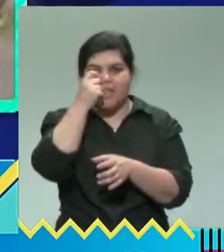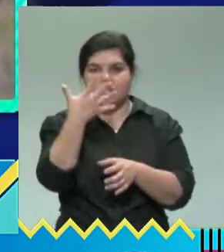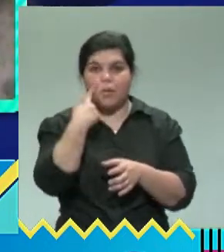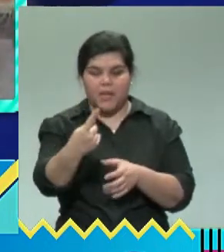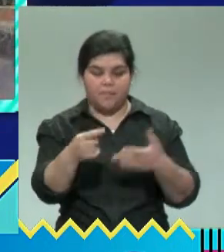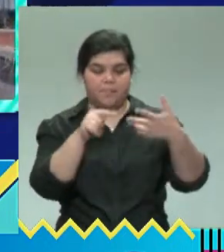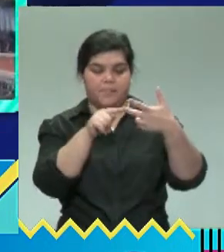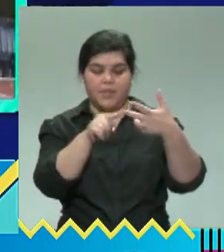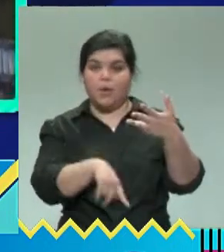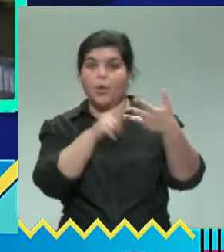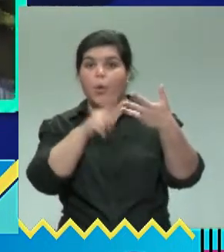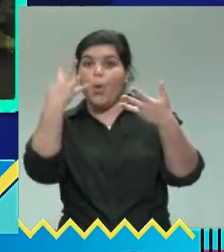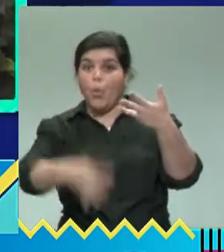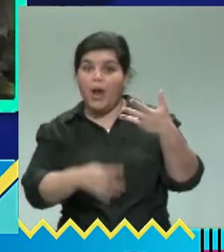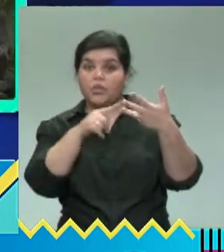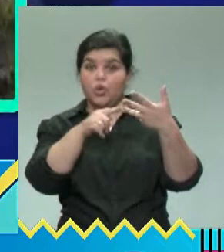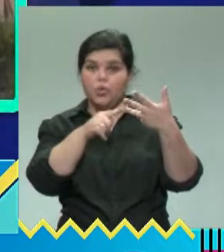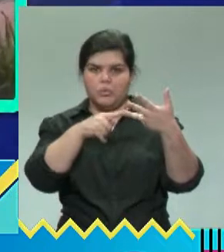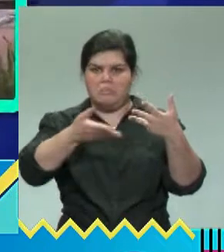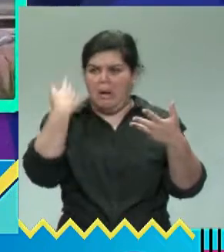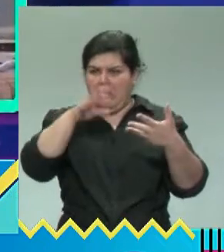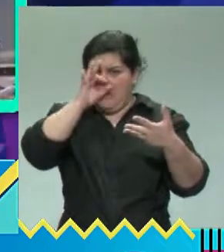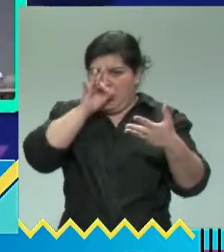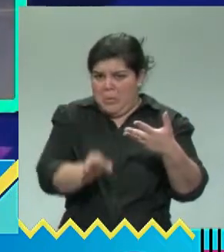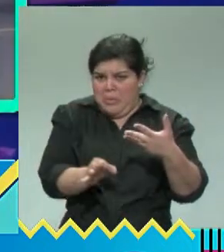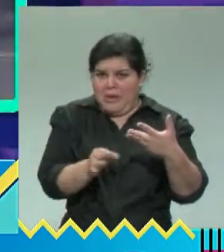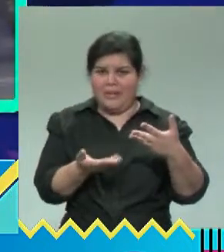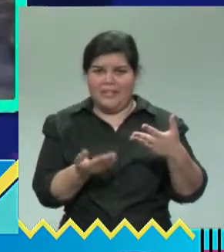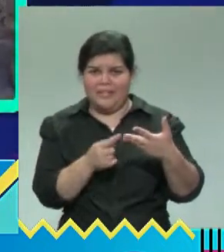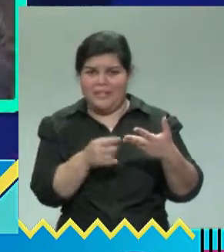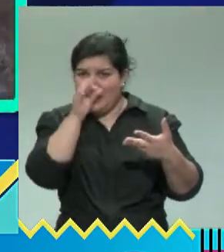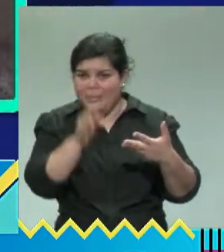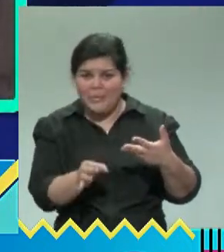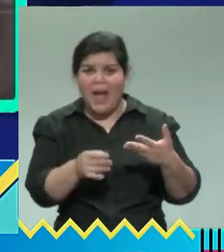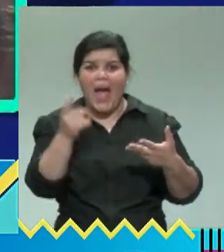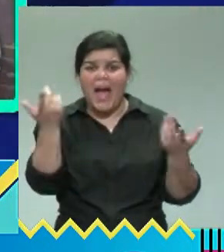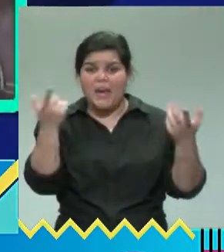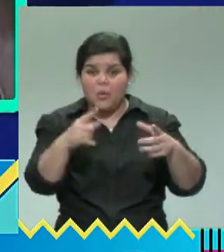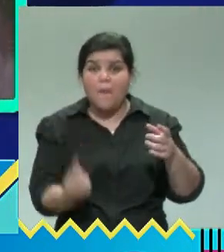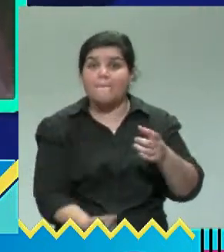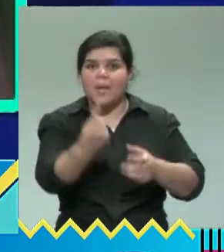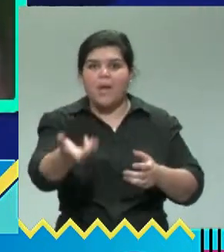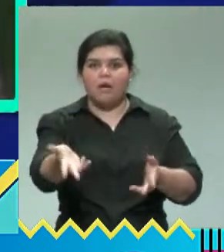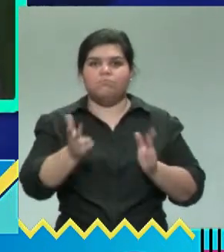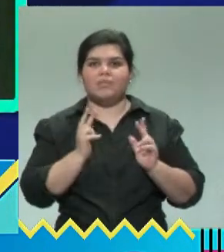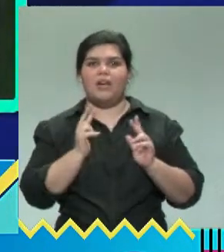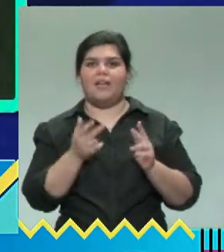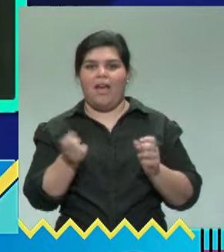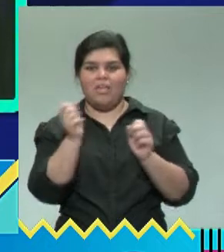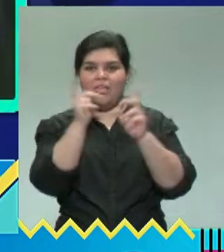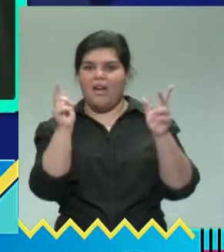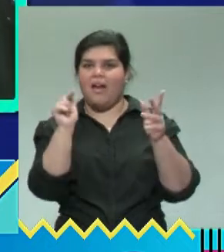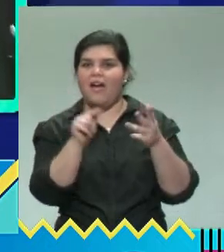cuarto componente tiene que ver con algo que yo no había escuchado nunca hasta que tuve la primera reunión, digamos, de arbolado público, que